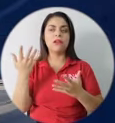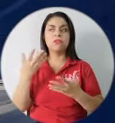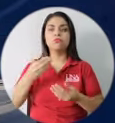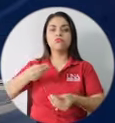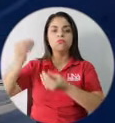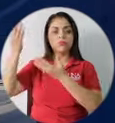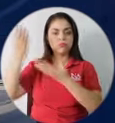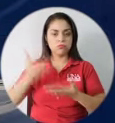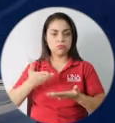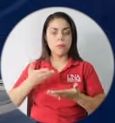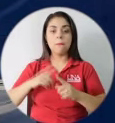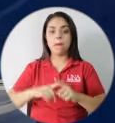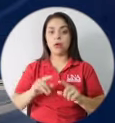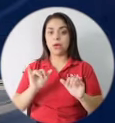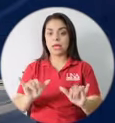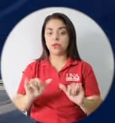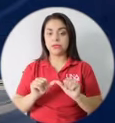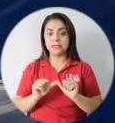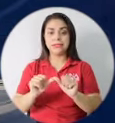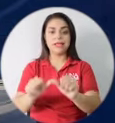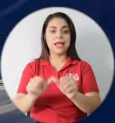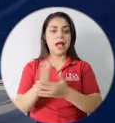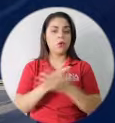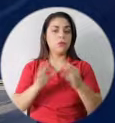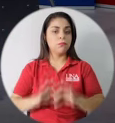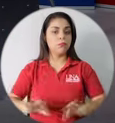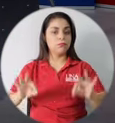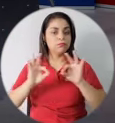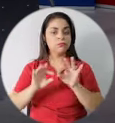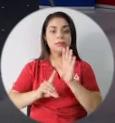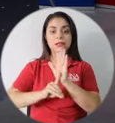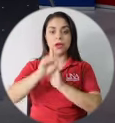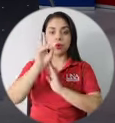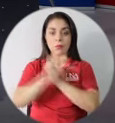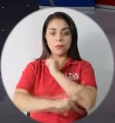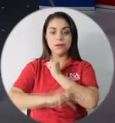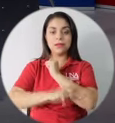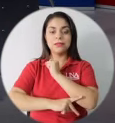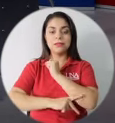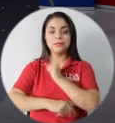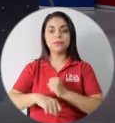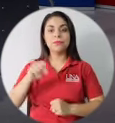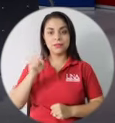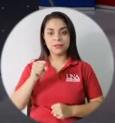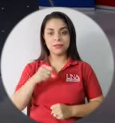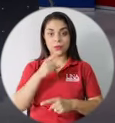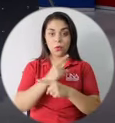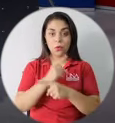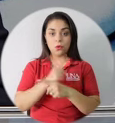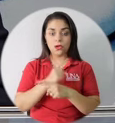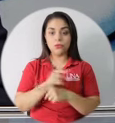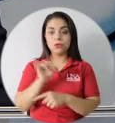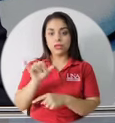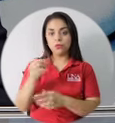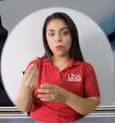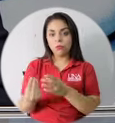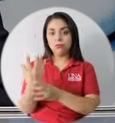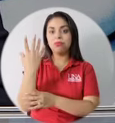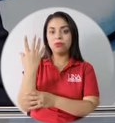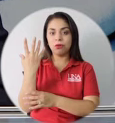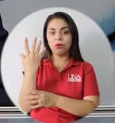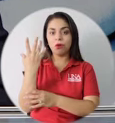sigue manteniéndose como un pilar fundamental del desarrollo del país. Sí, definitivamente, nació con la